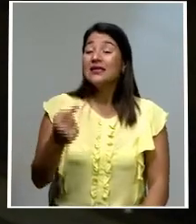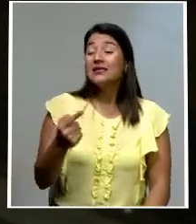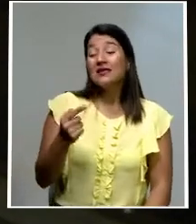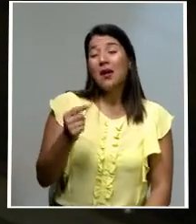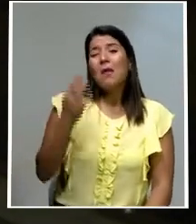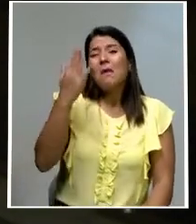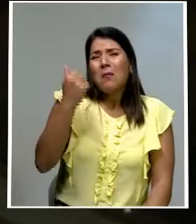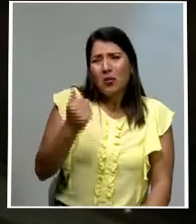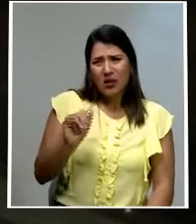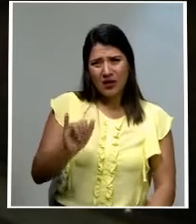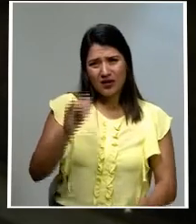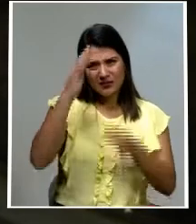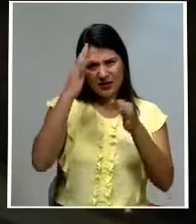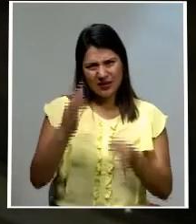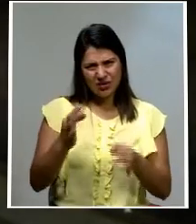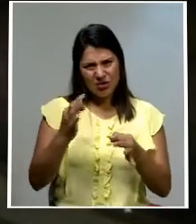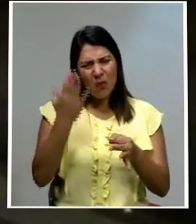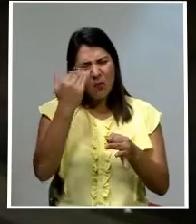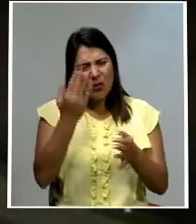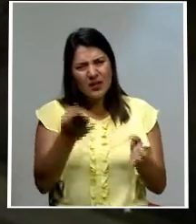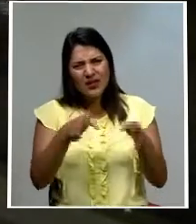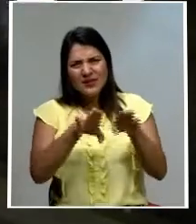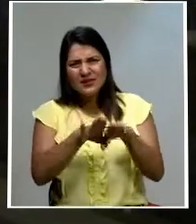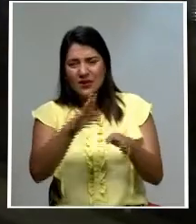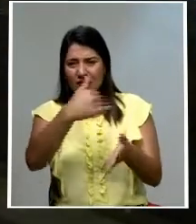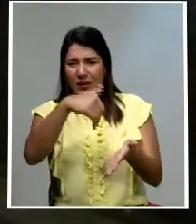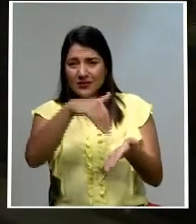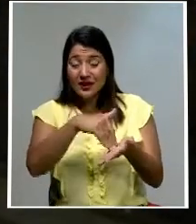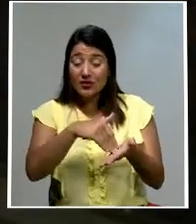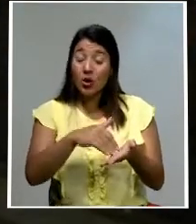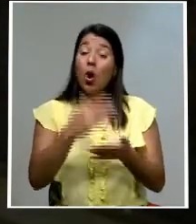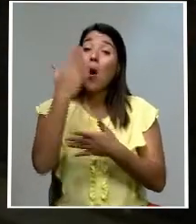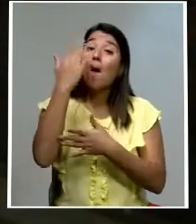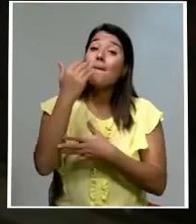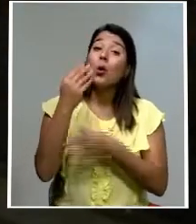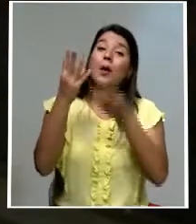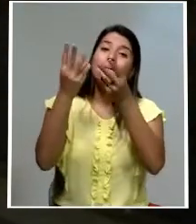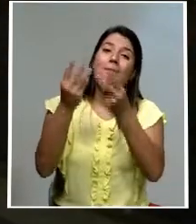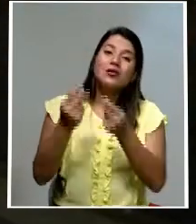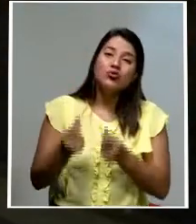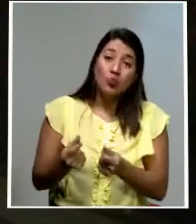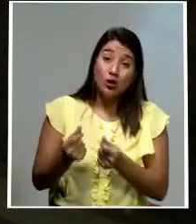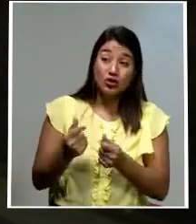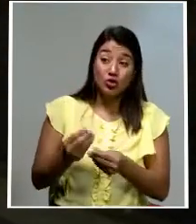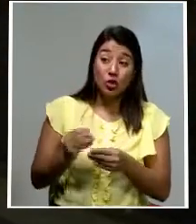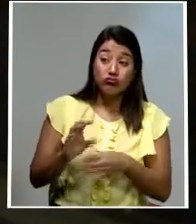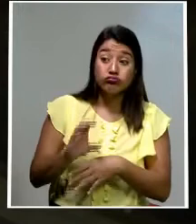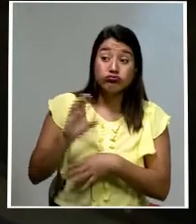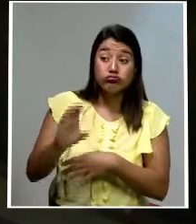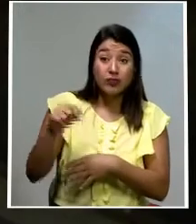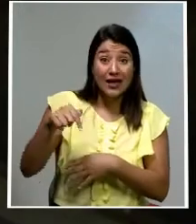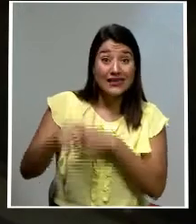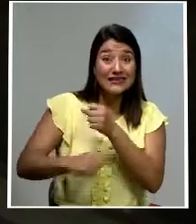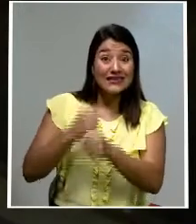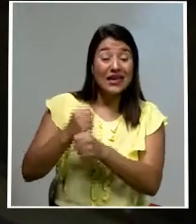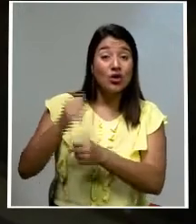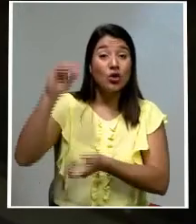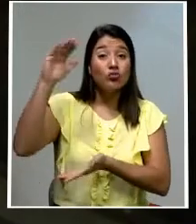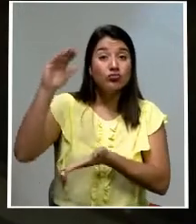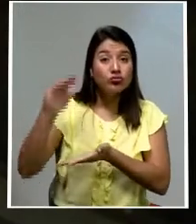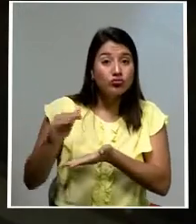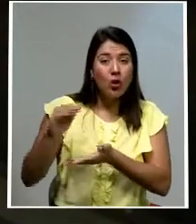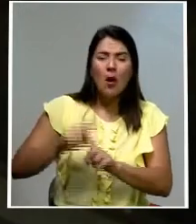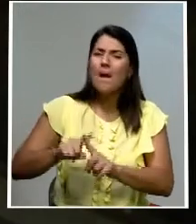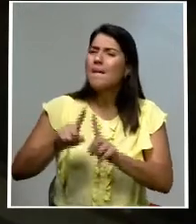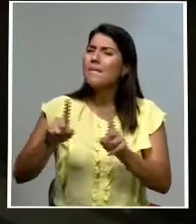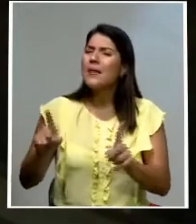decisión fue tomada debido a una reducción o a un recorte de presupuesto, aunque no detallan específicamente cuál fue